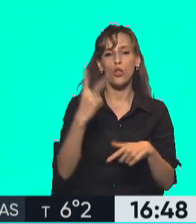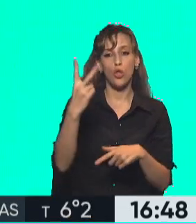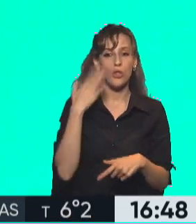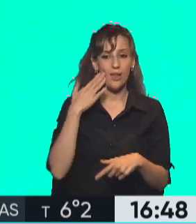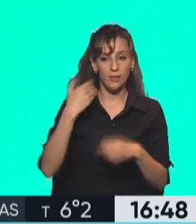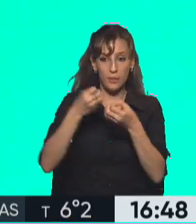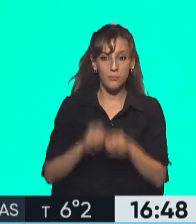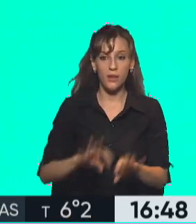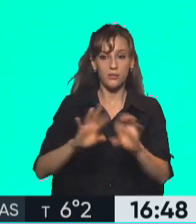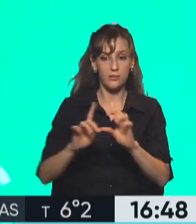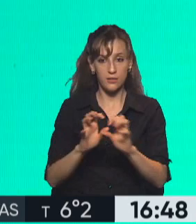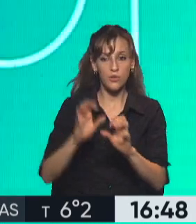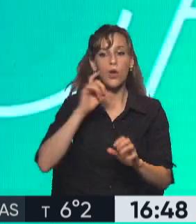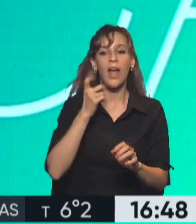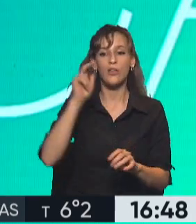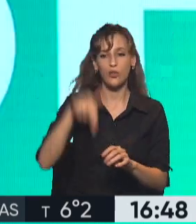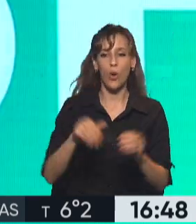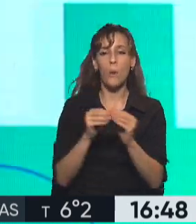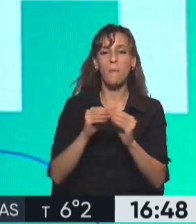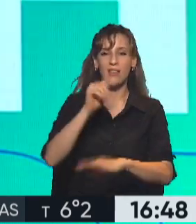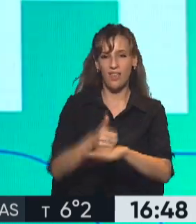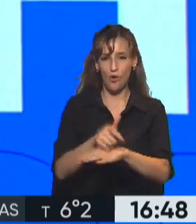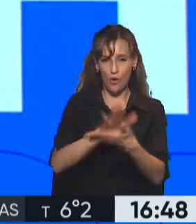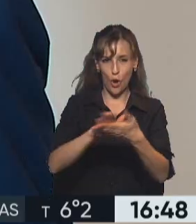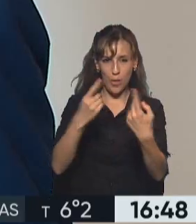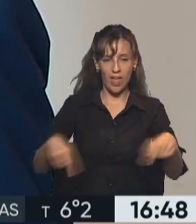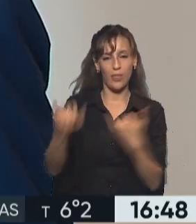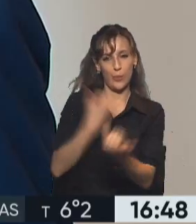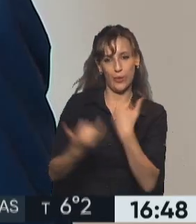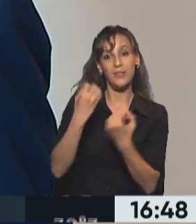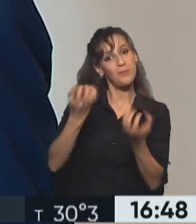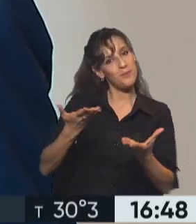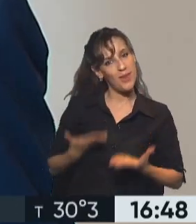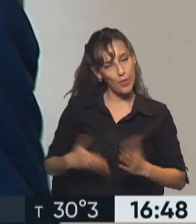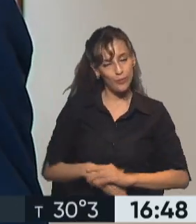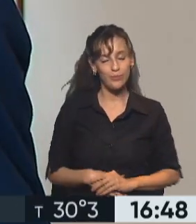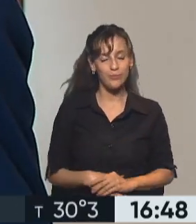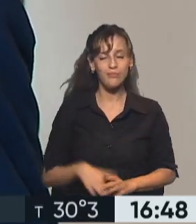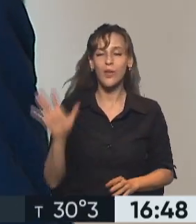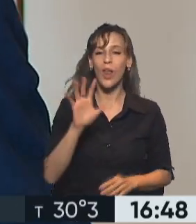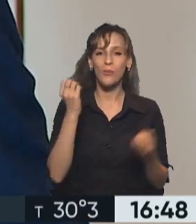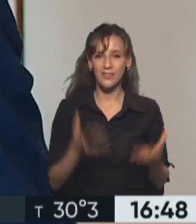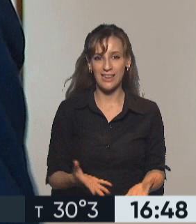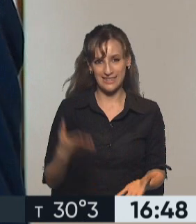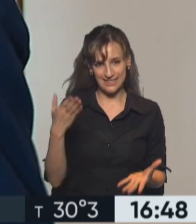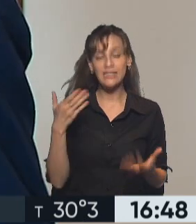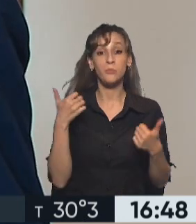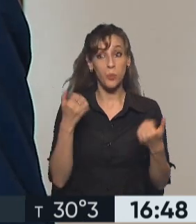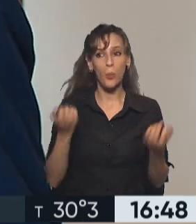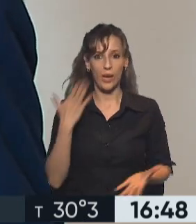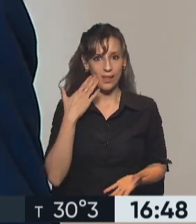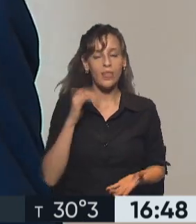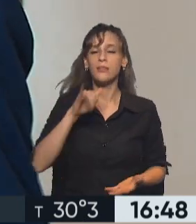tarde. Está Gastón Zulash con todas las novedades. Gastón, ¿cómo estás? Bienvenido. ¿Qué tal, Alejandro? Muy buenas tardes. Exactamente,